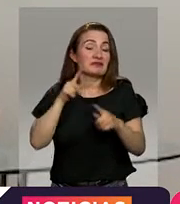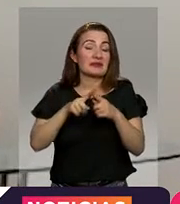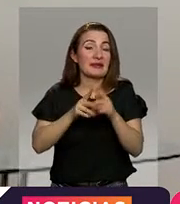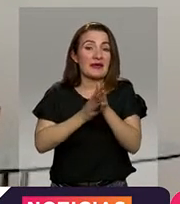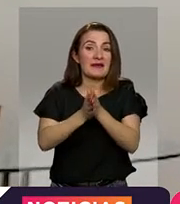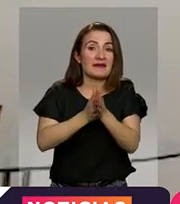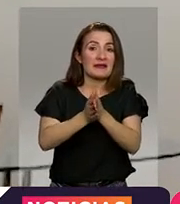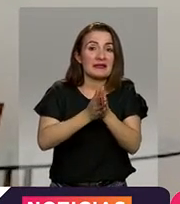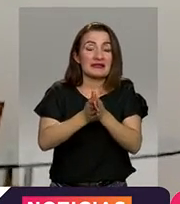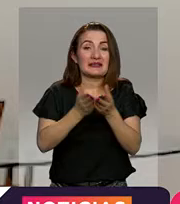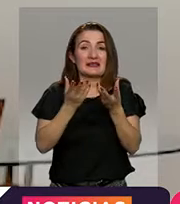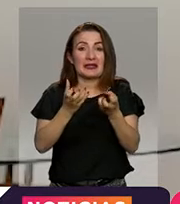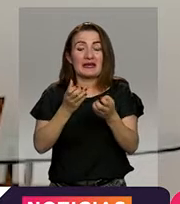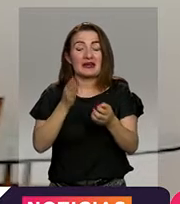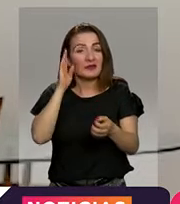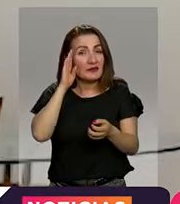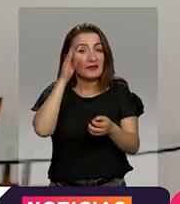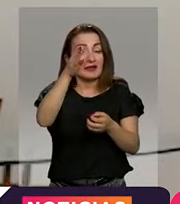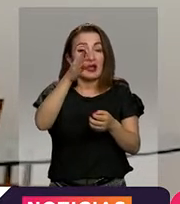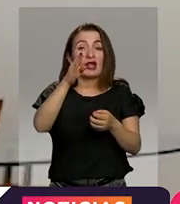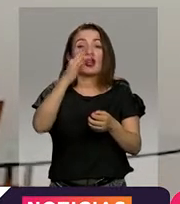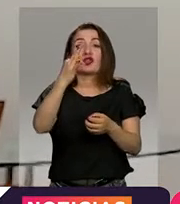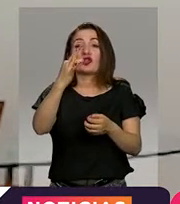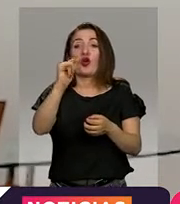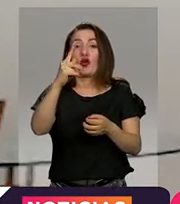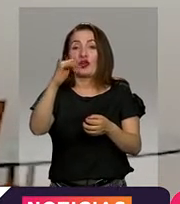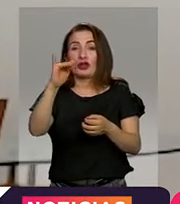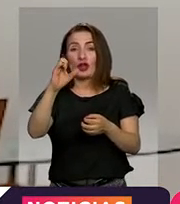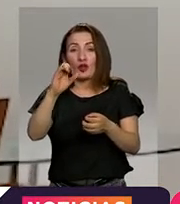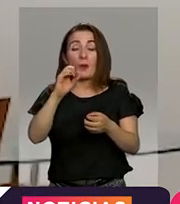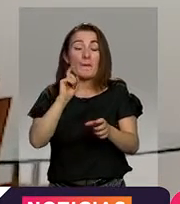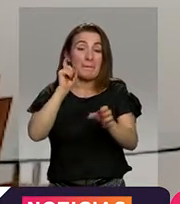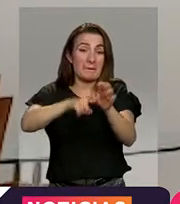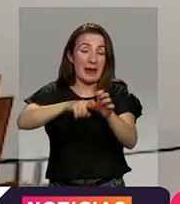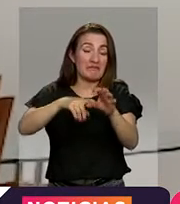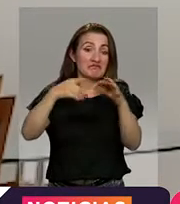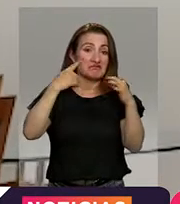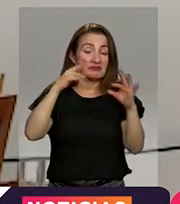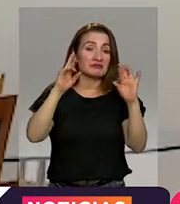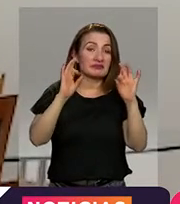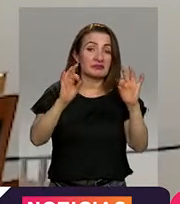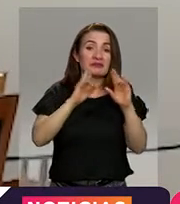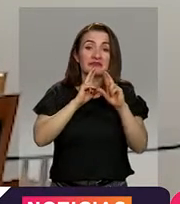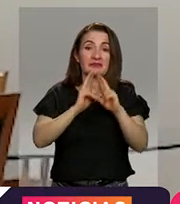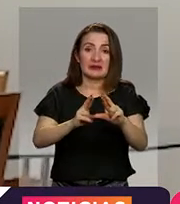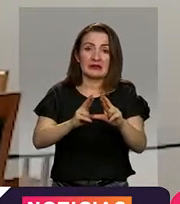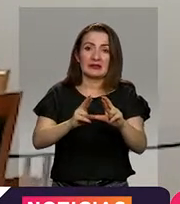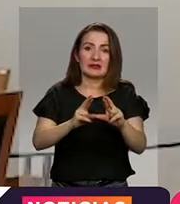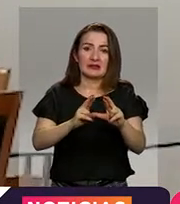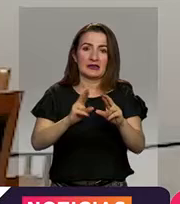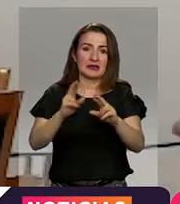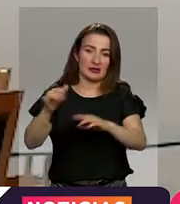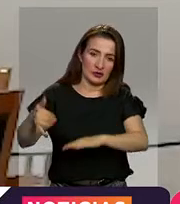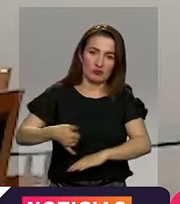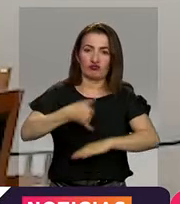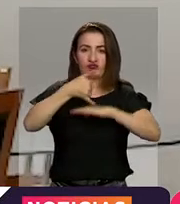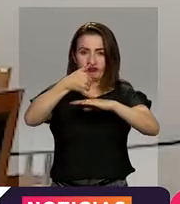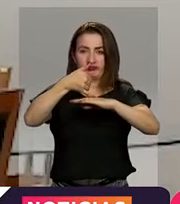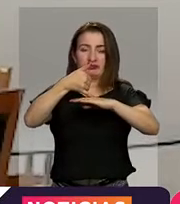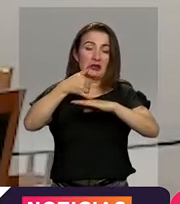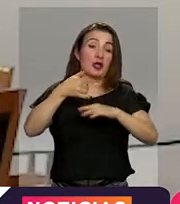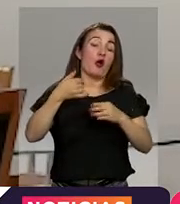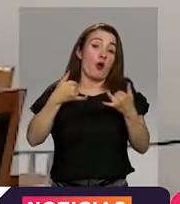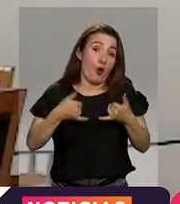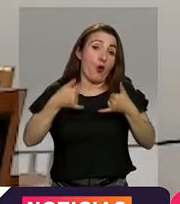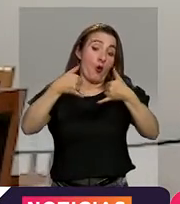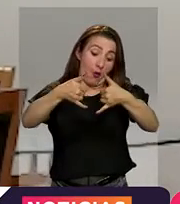mi expectativa para Tokio es hacer un buen resultado. Tener un buen resultado y estar en el podio. Esta competencia de